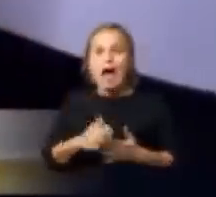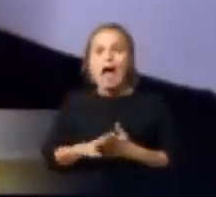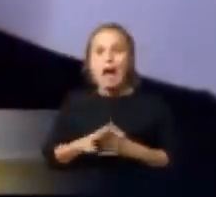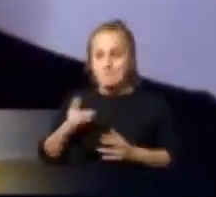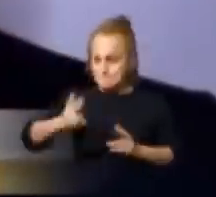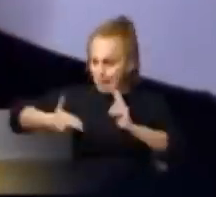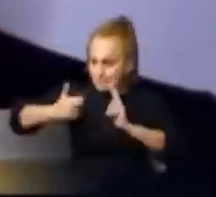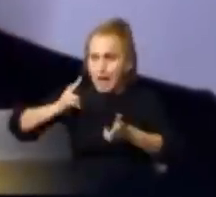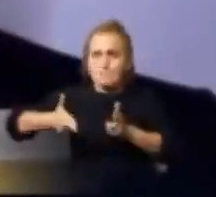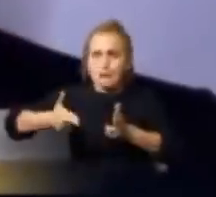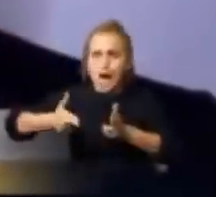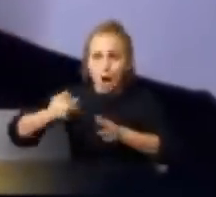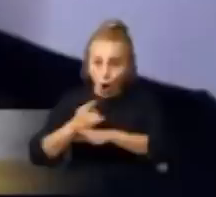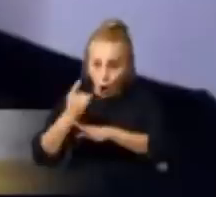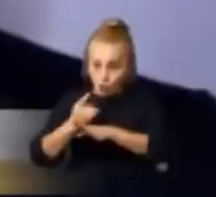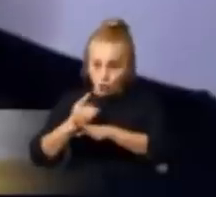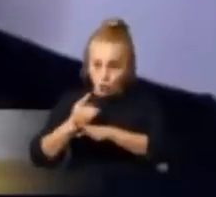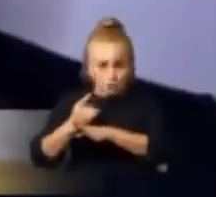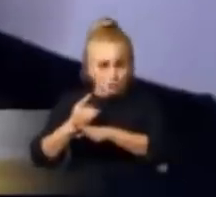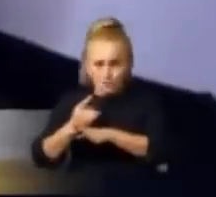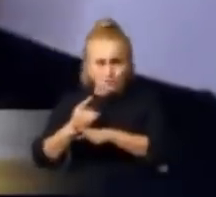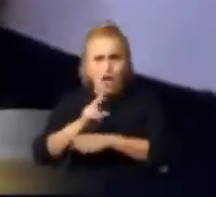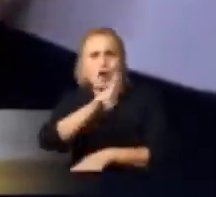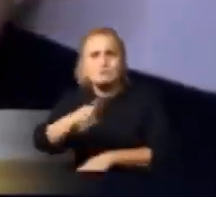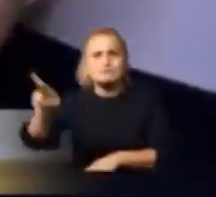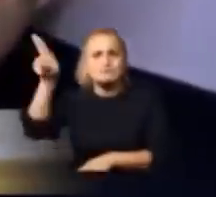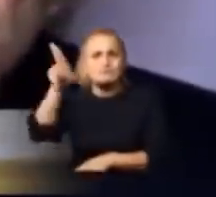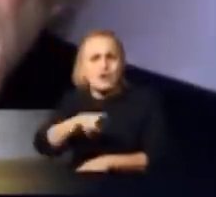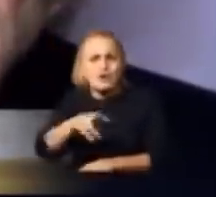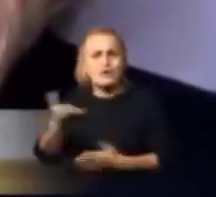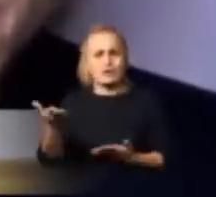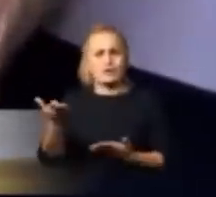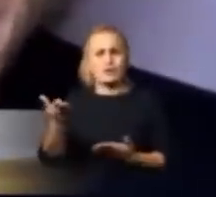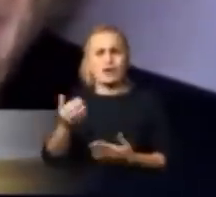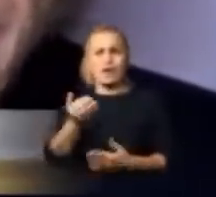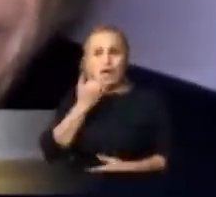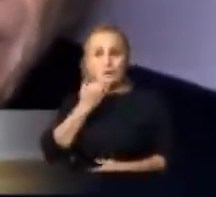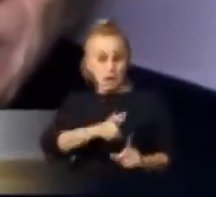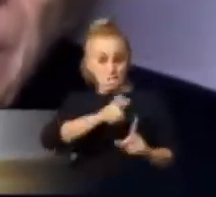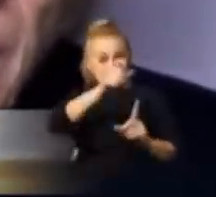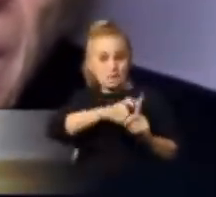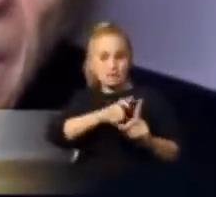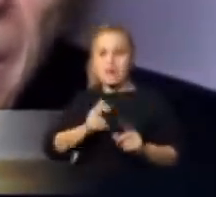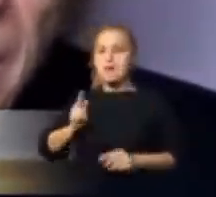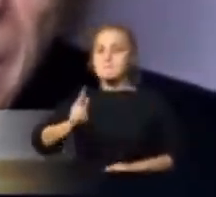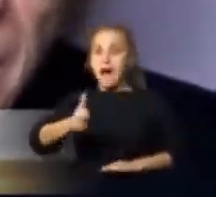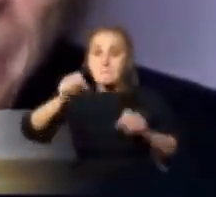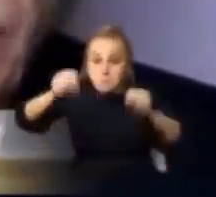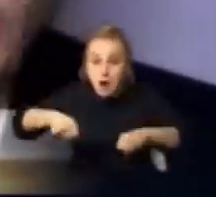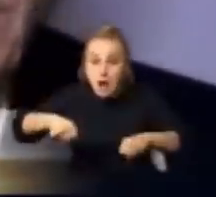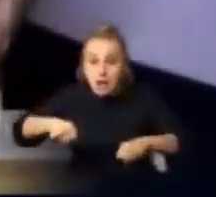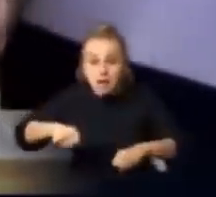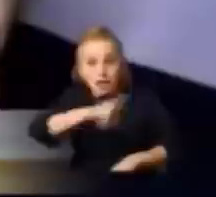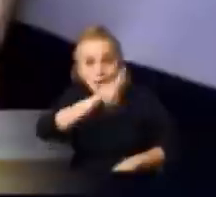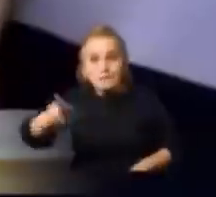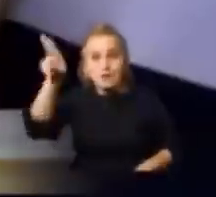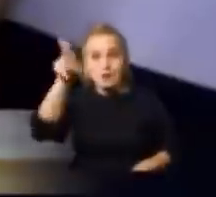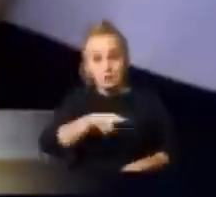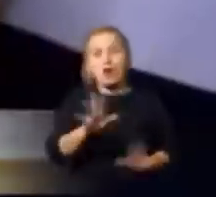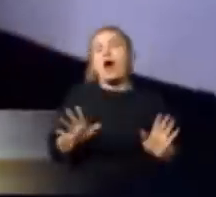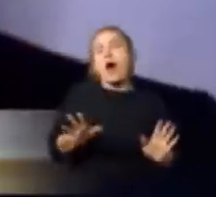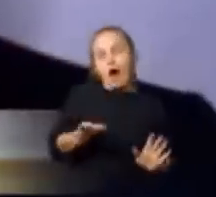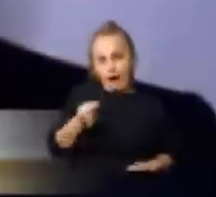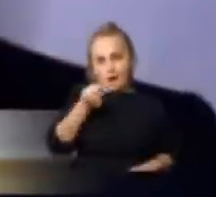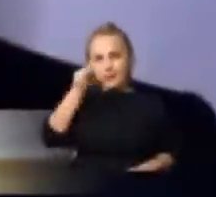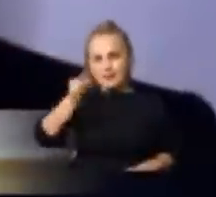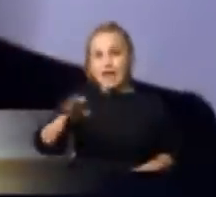las armas contra nadie, por supuesto que no. Aquí ningún civil puede asesinar a nadie. Pero también es verdad